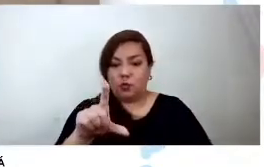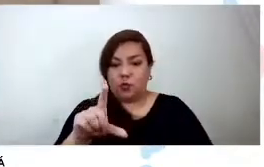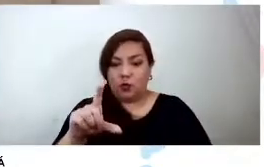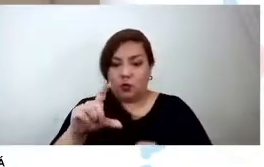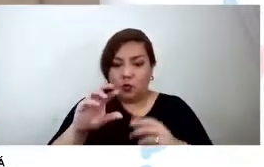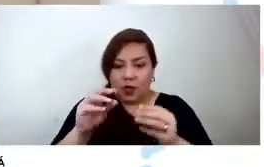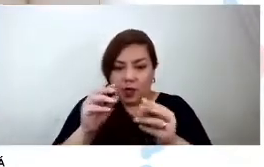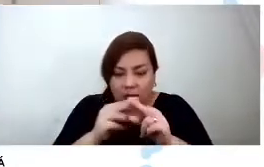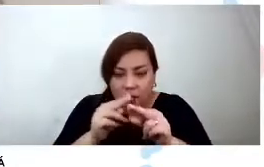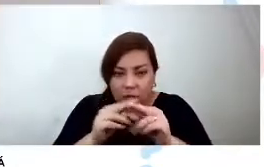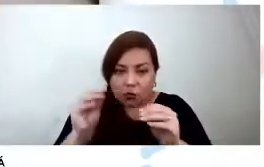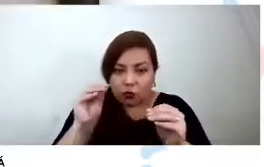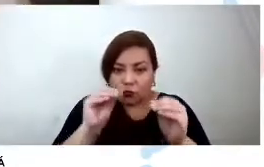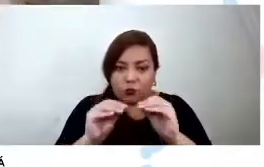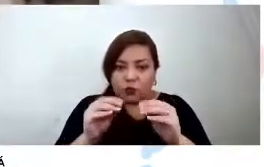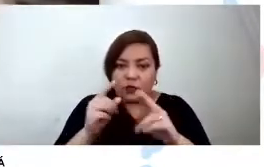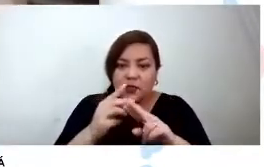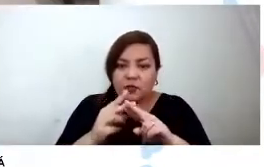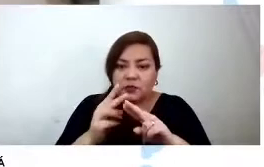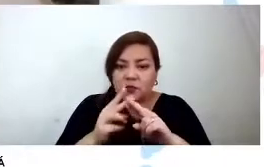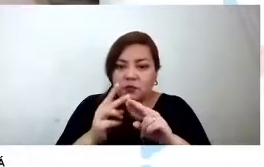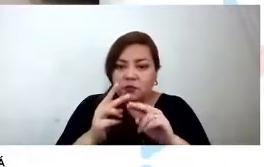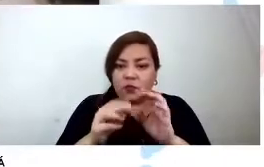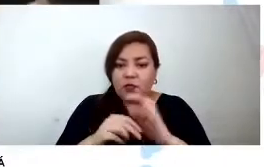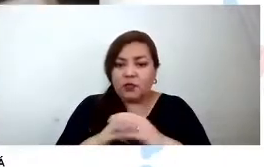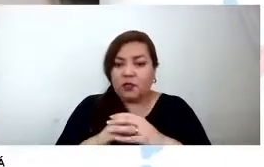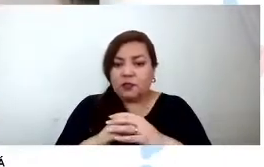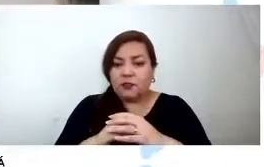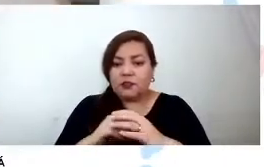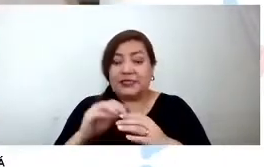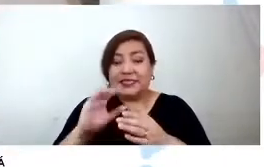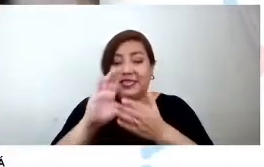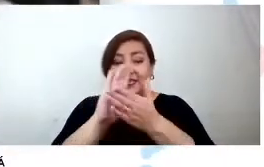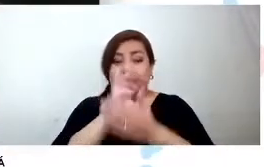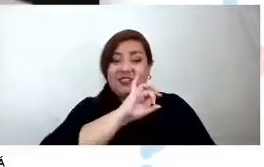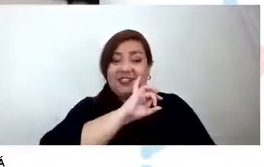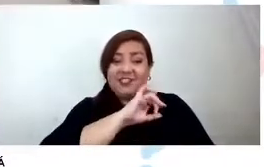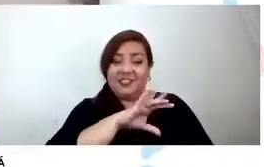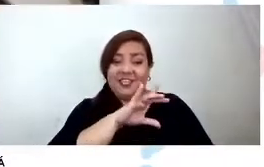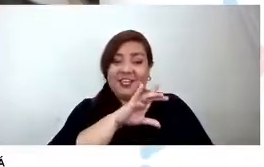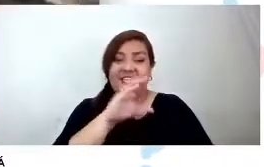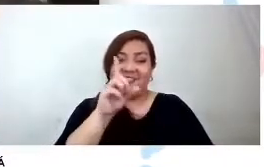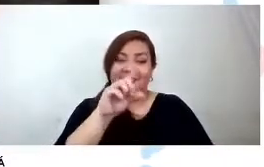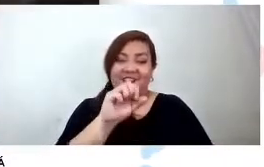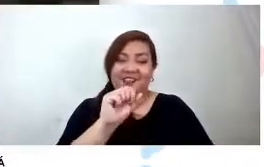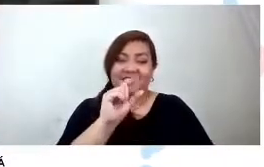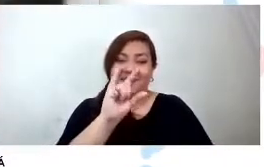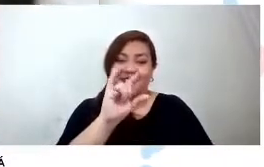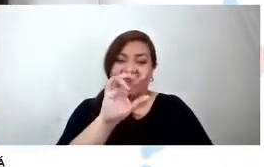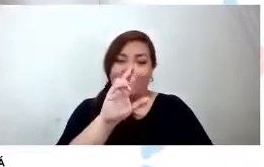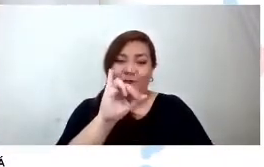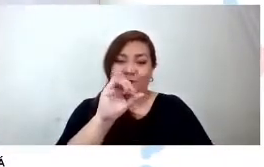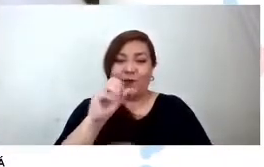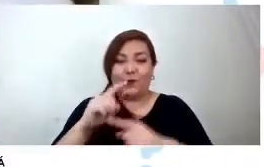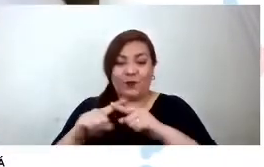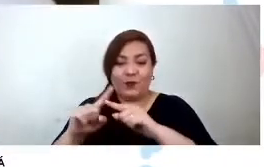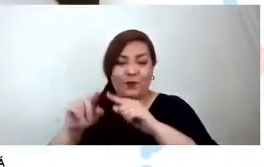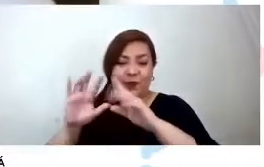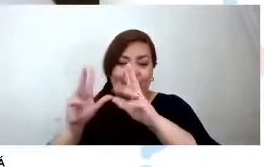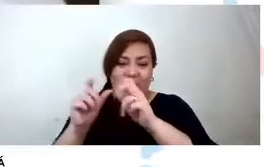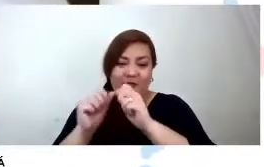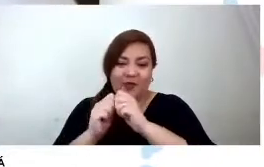reconstrucción que hicimos del chilesaurio. Los colegas nos facilitaron